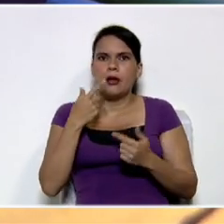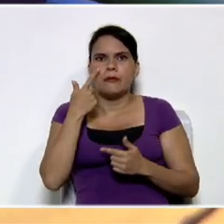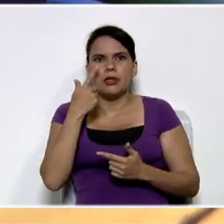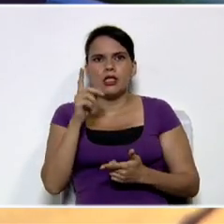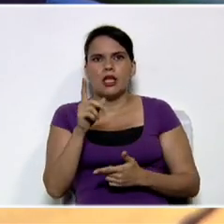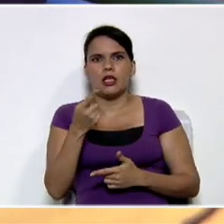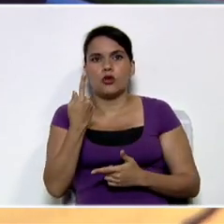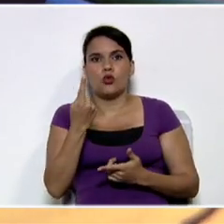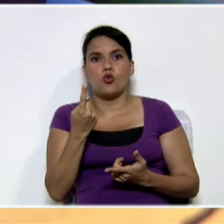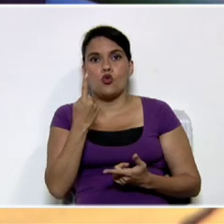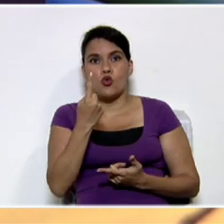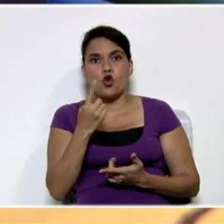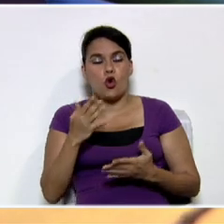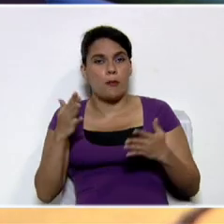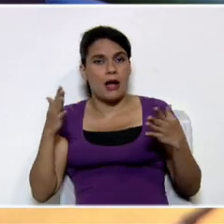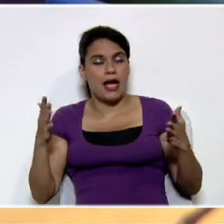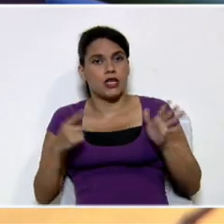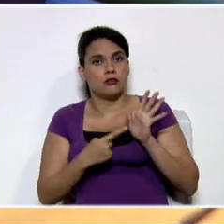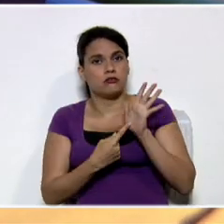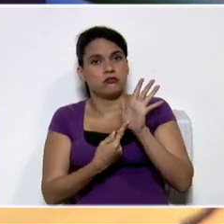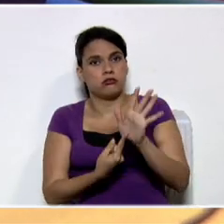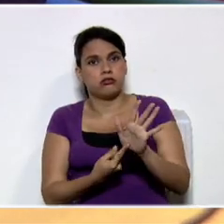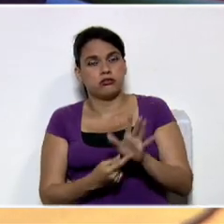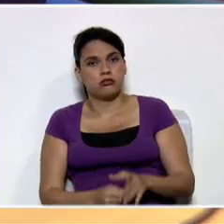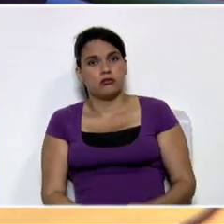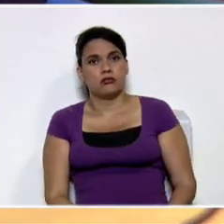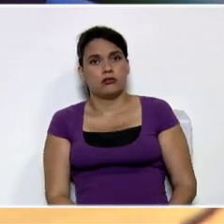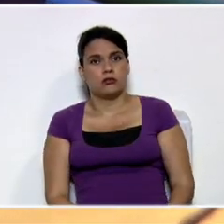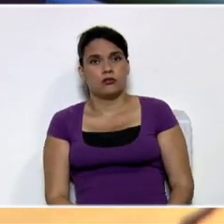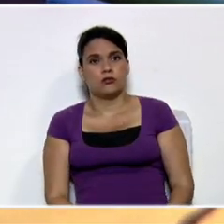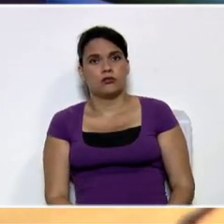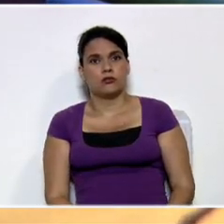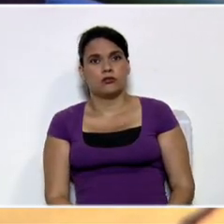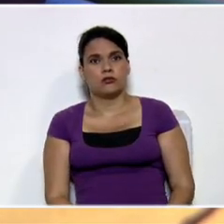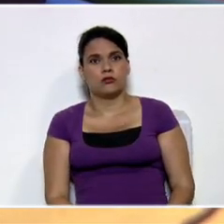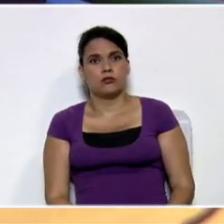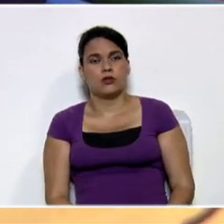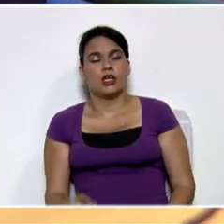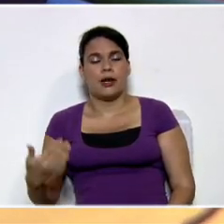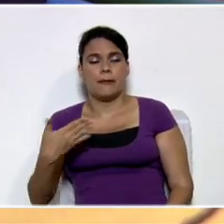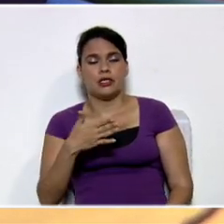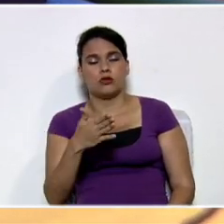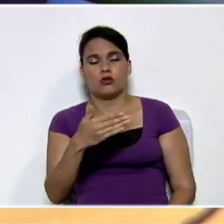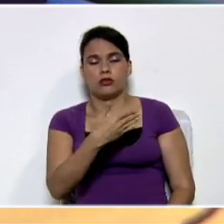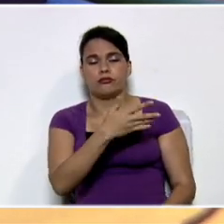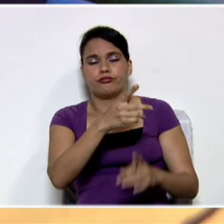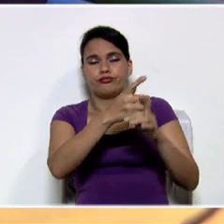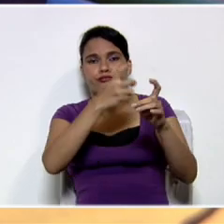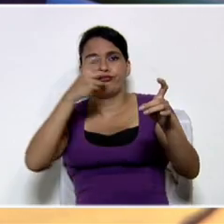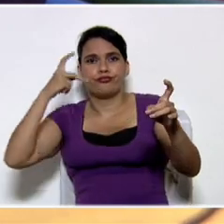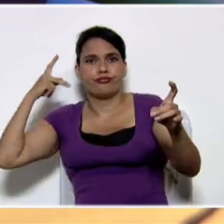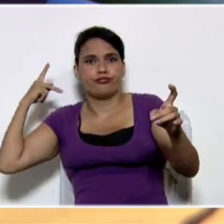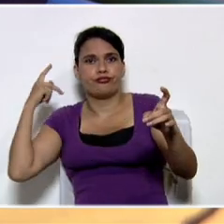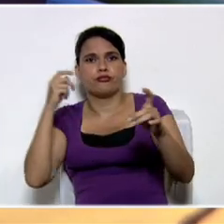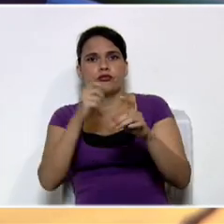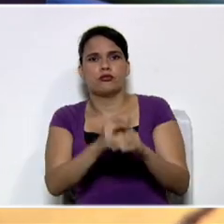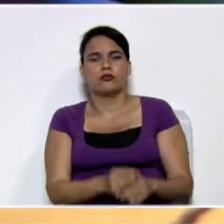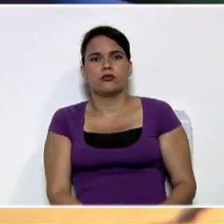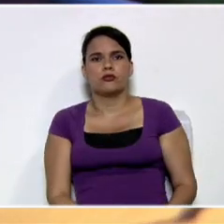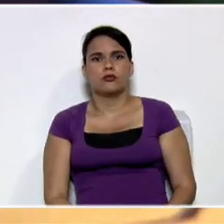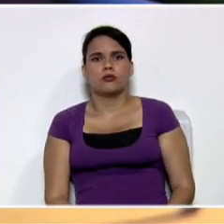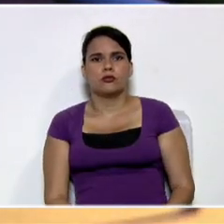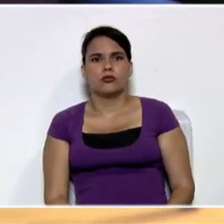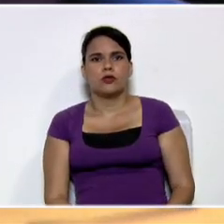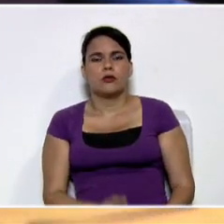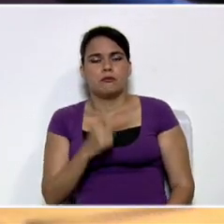uno de los más grandes que se señala y con su mayor extensión en Amazonas. Fíjense